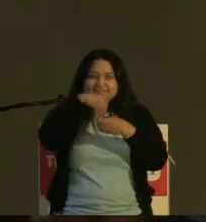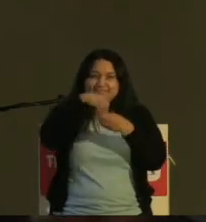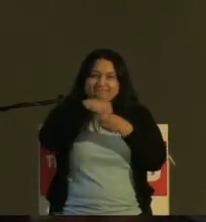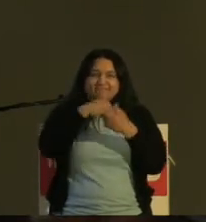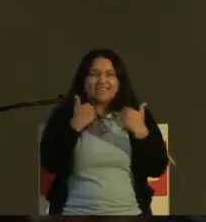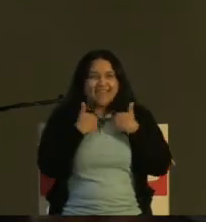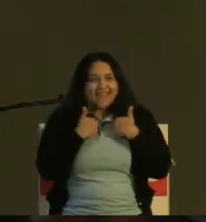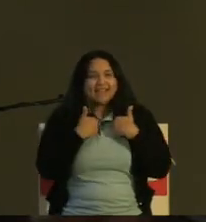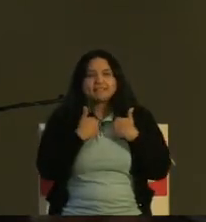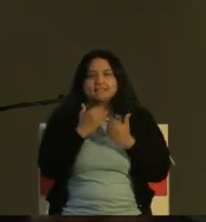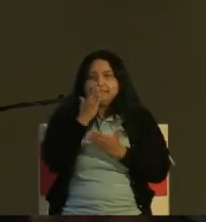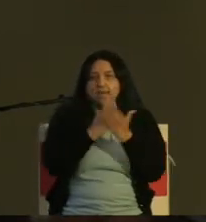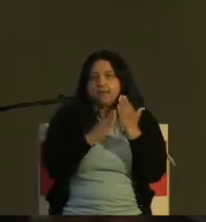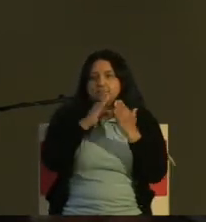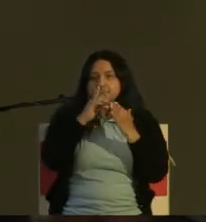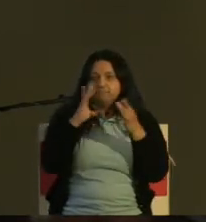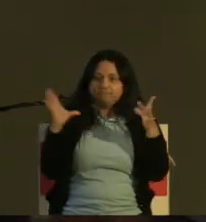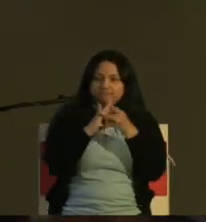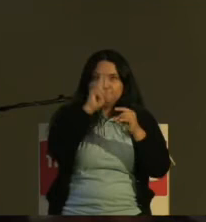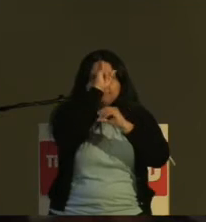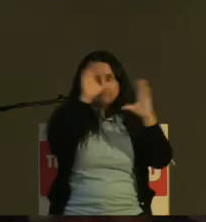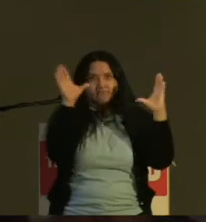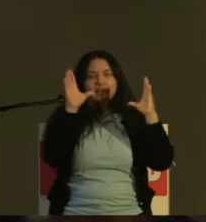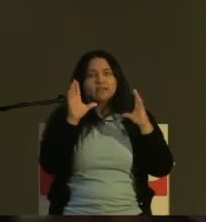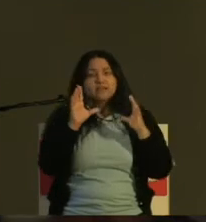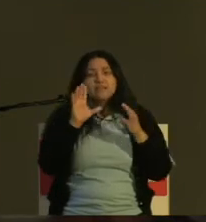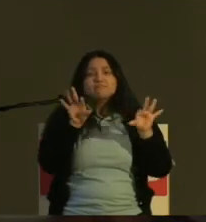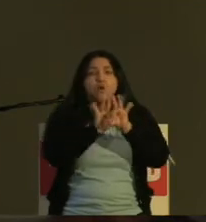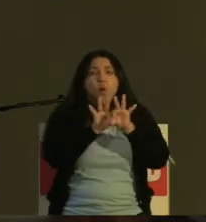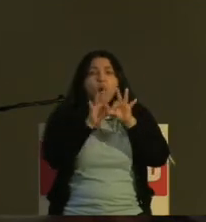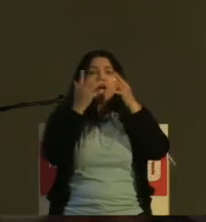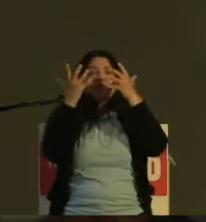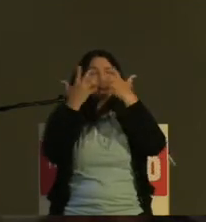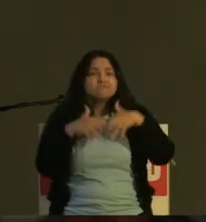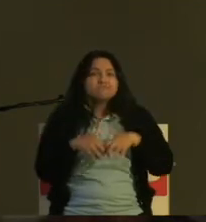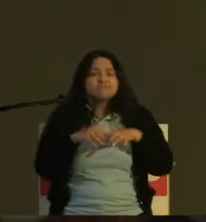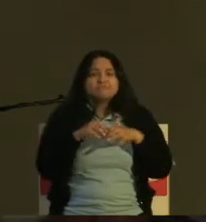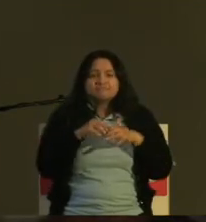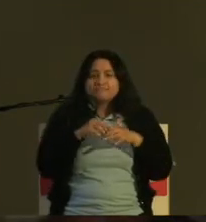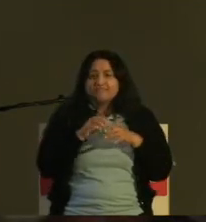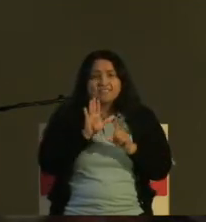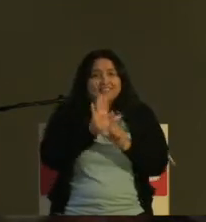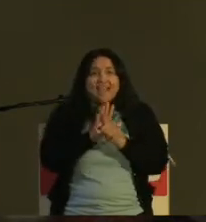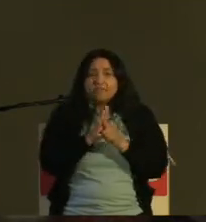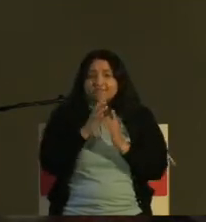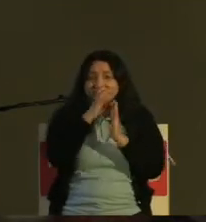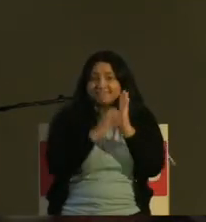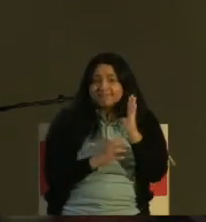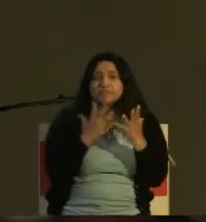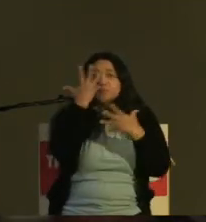interna, dentro de un imaginario que lo haga armónico, de acuerdo a la belleza que el texto en sí